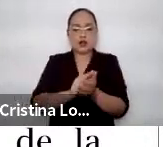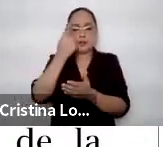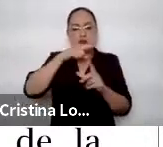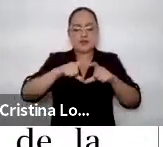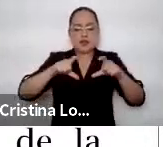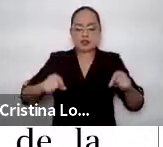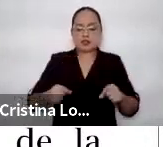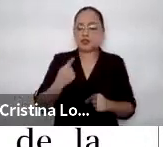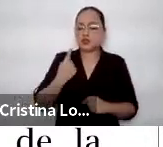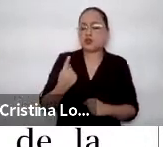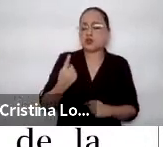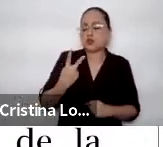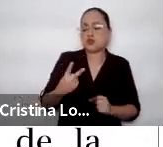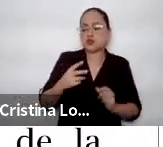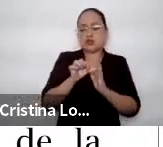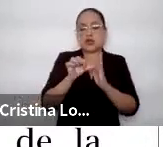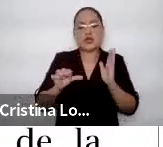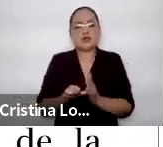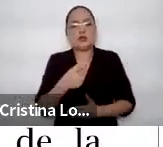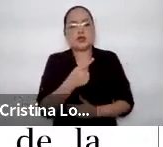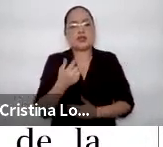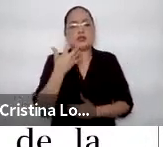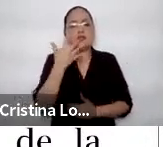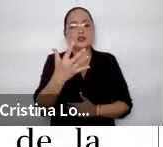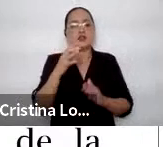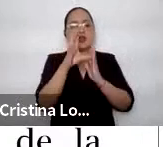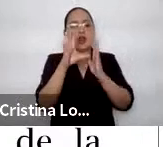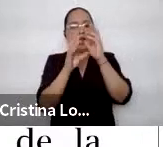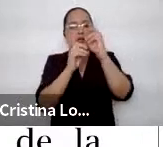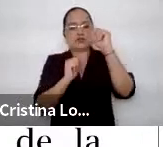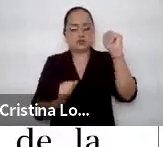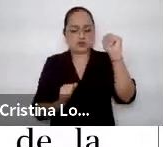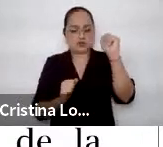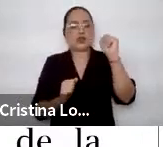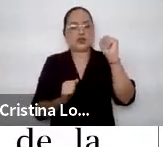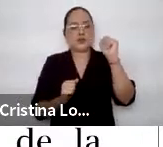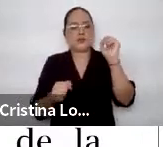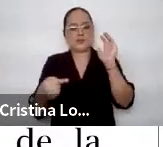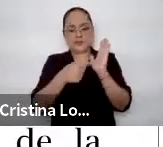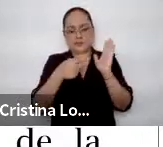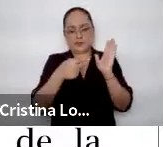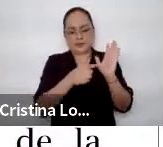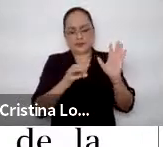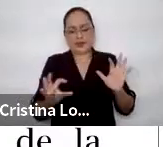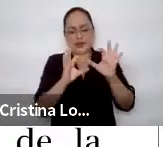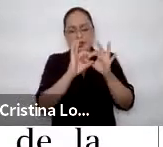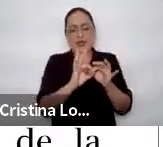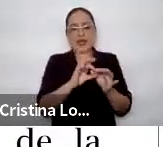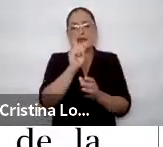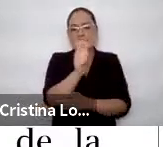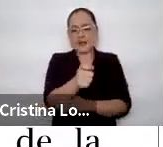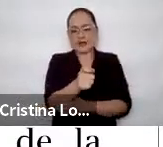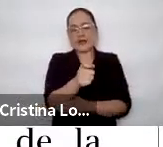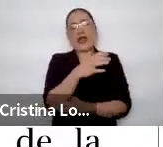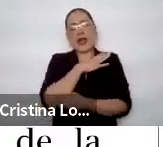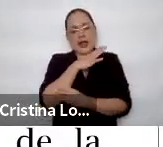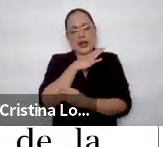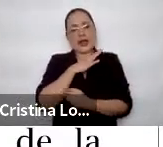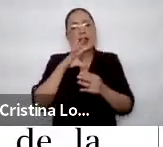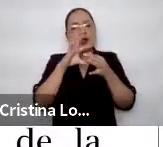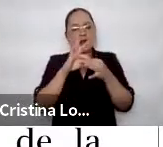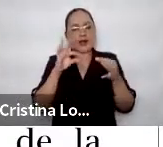1 y 2 del artículo 105 constitucional. En este caso, estamos hablando